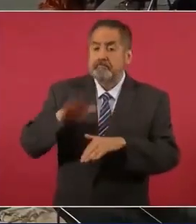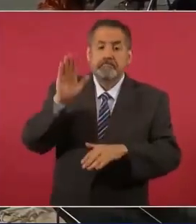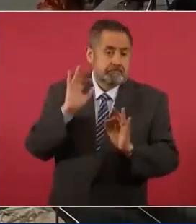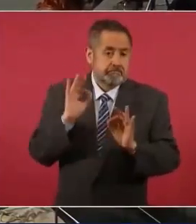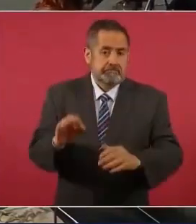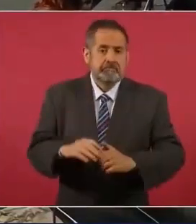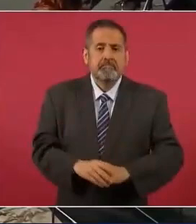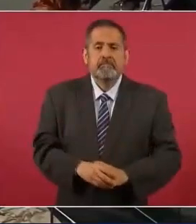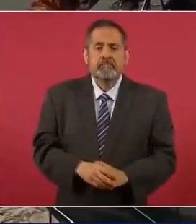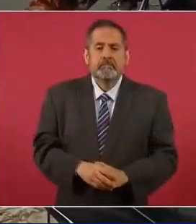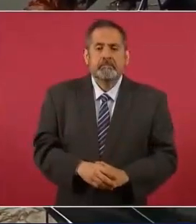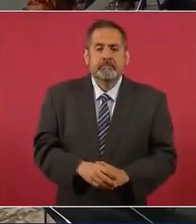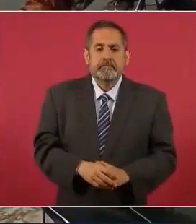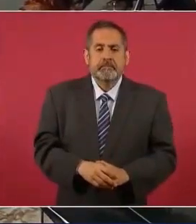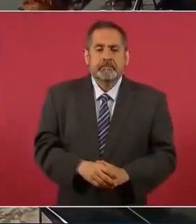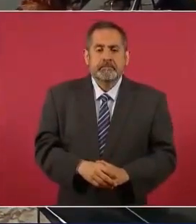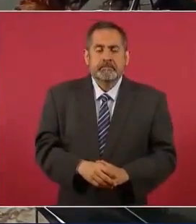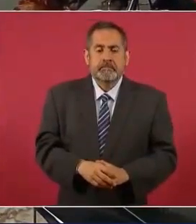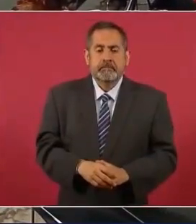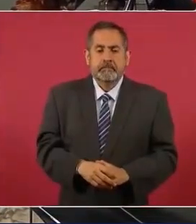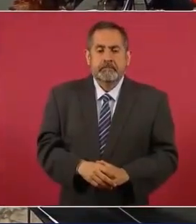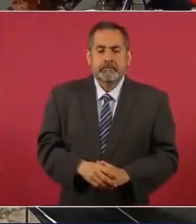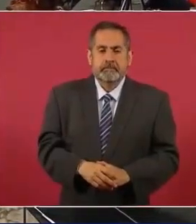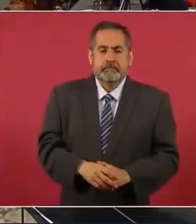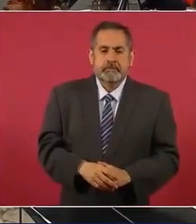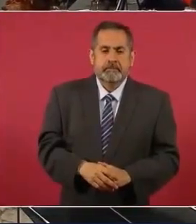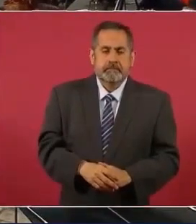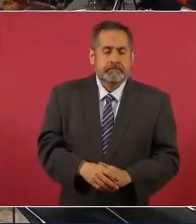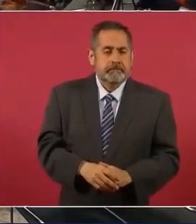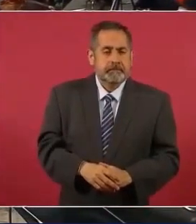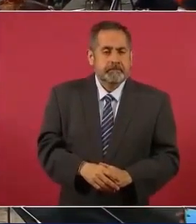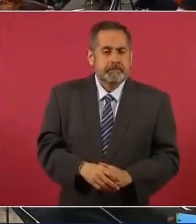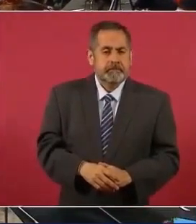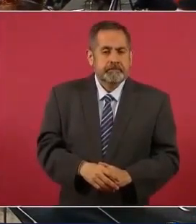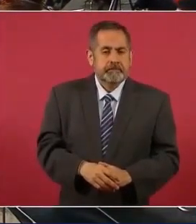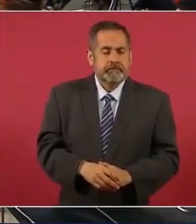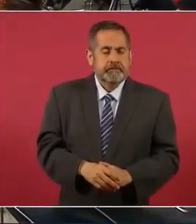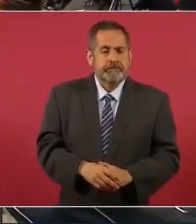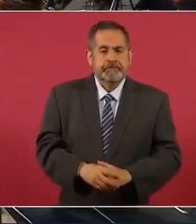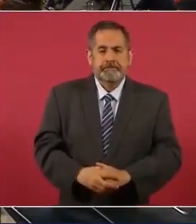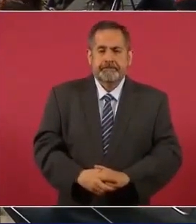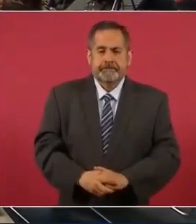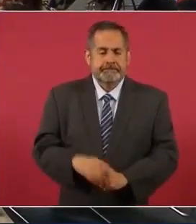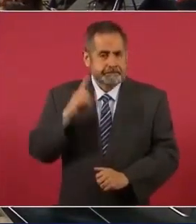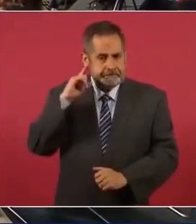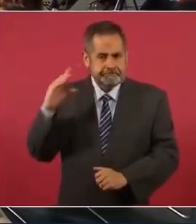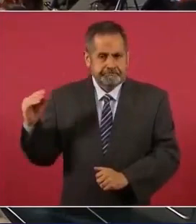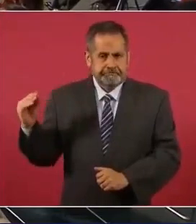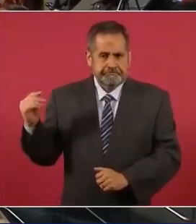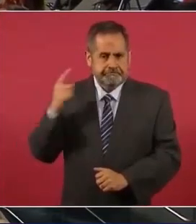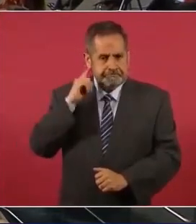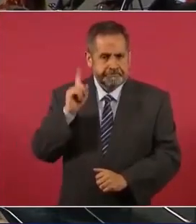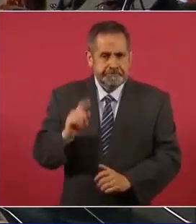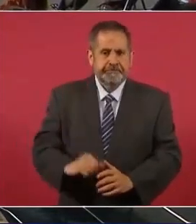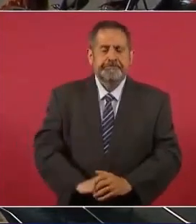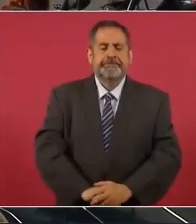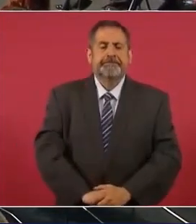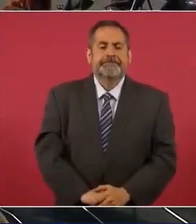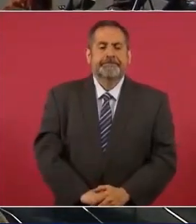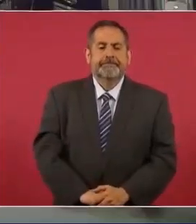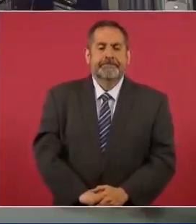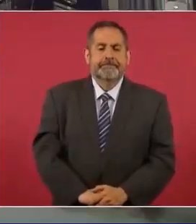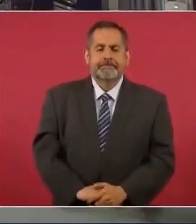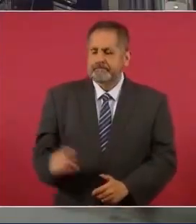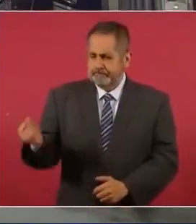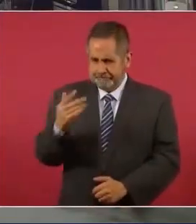solo en 2022. ¿Solo? Solo en 2022 ya se crearon de enero a octubre más de 1 millón de empleos. A